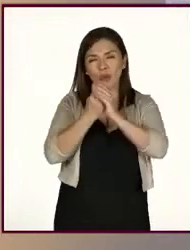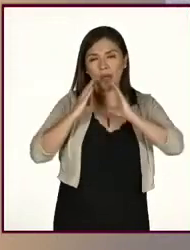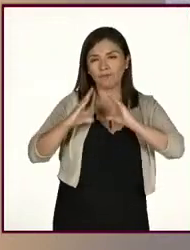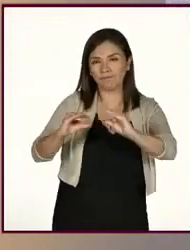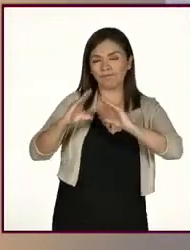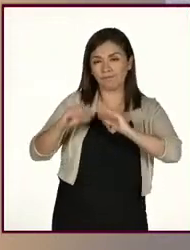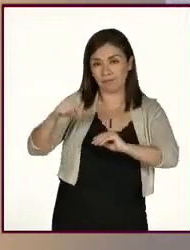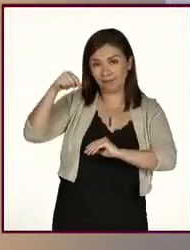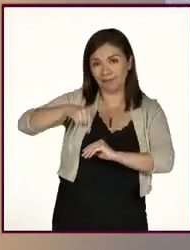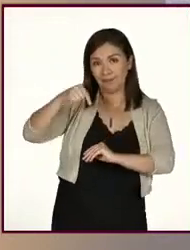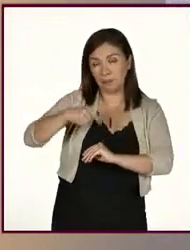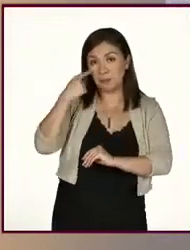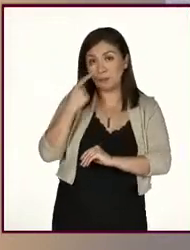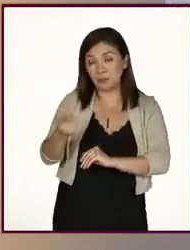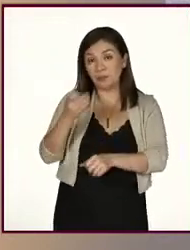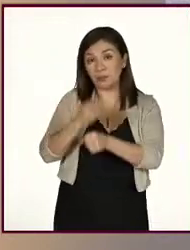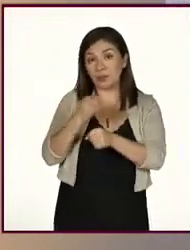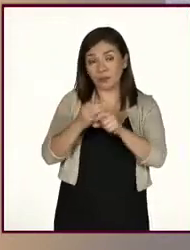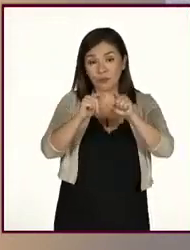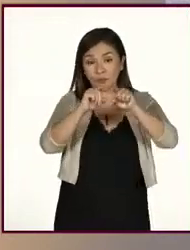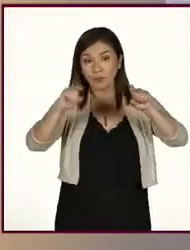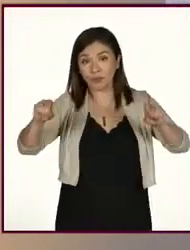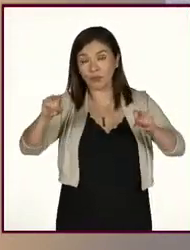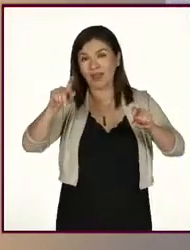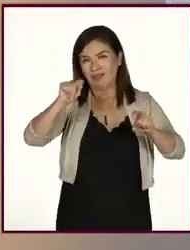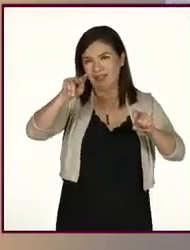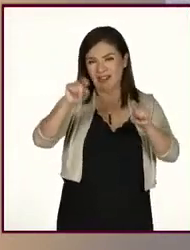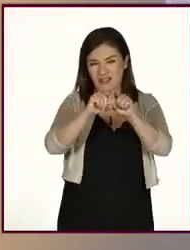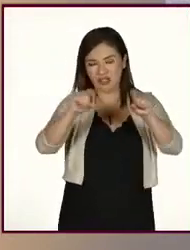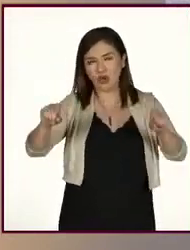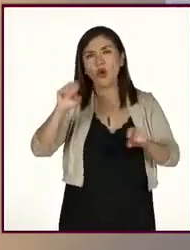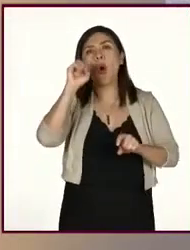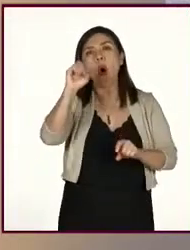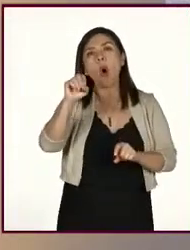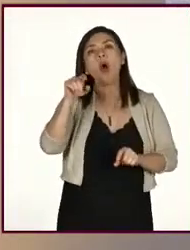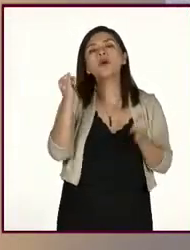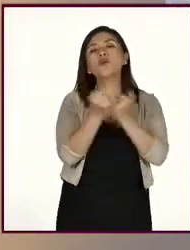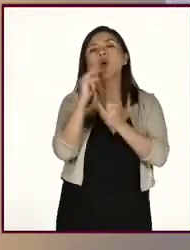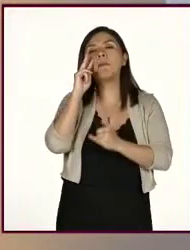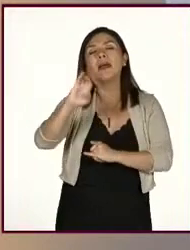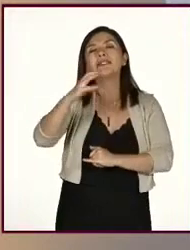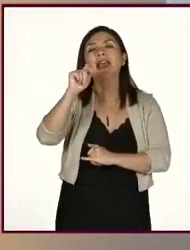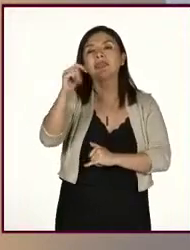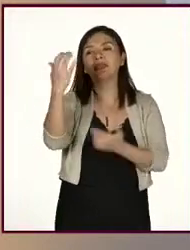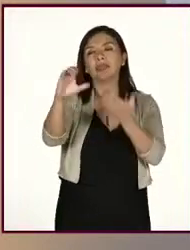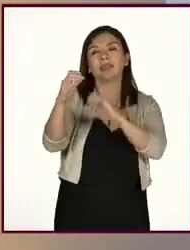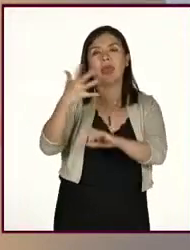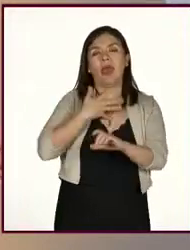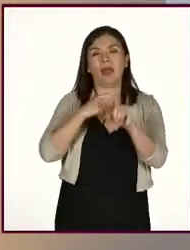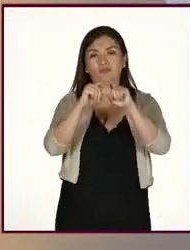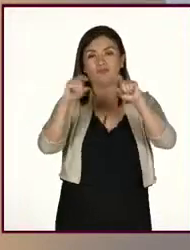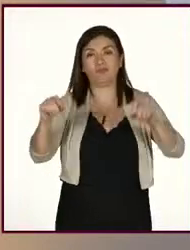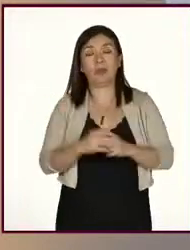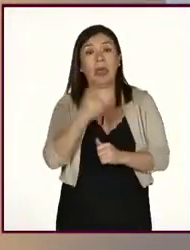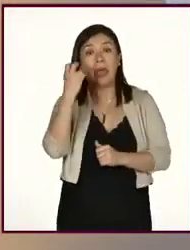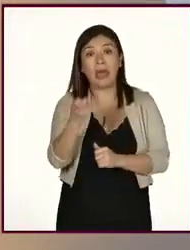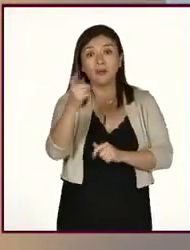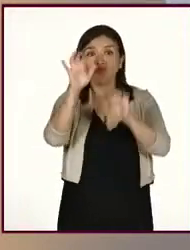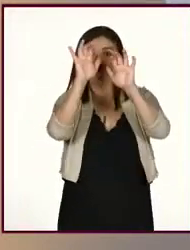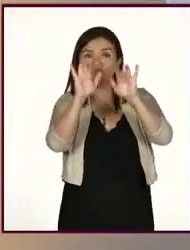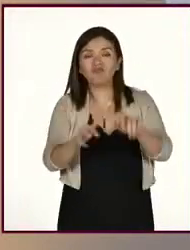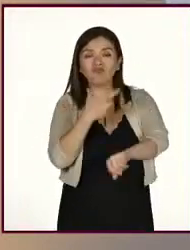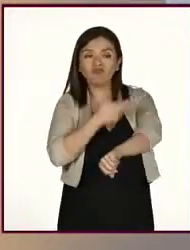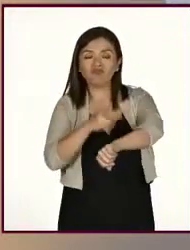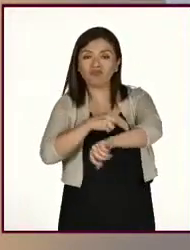Capacitación Televisiva y Audiovisual que está apareciendo en su pantalla y en el chat de esta transmisión. De esta manera van a poder completar